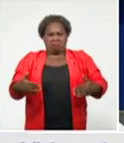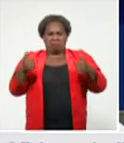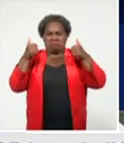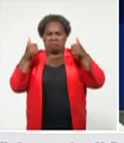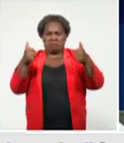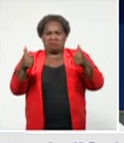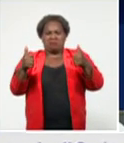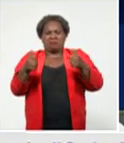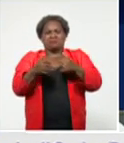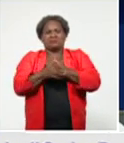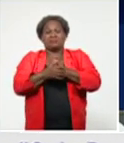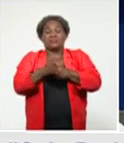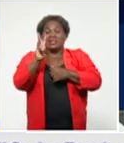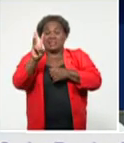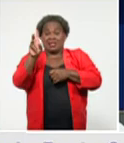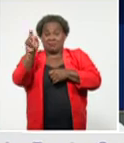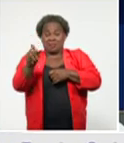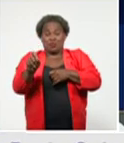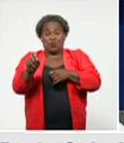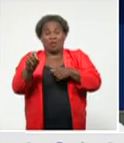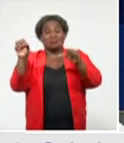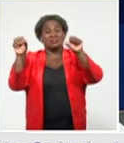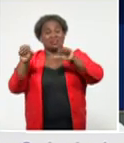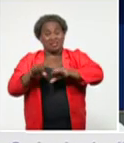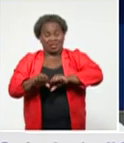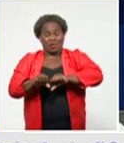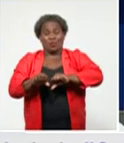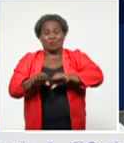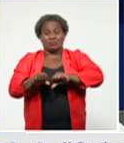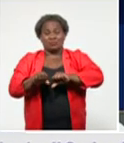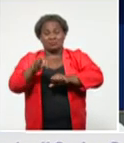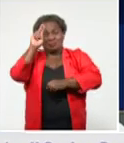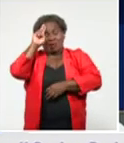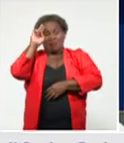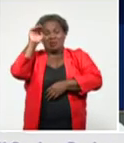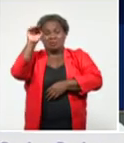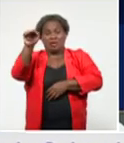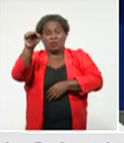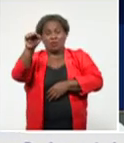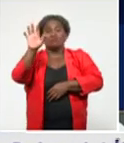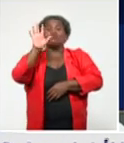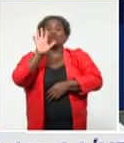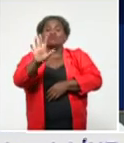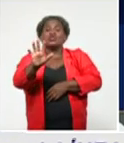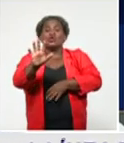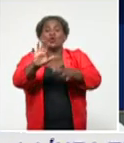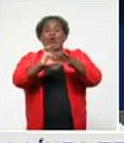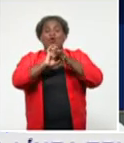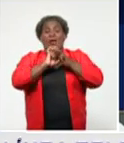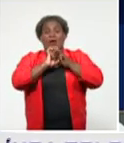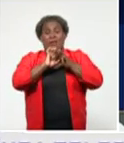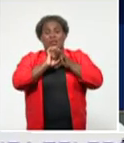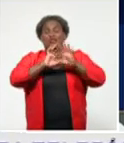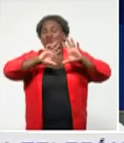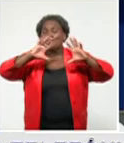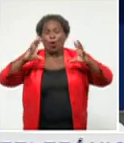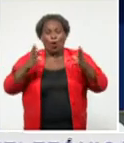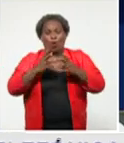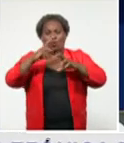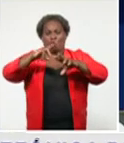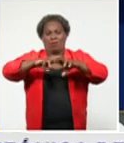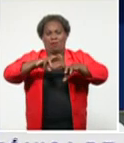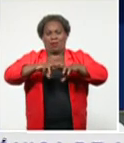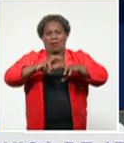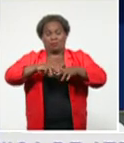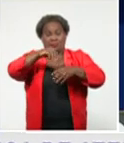Tenemos 3 pacientes críticos ingresados, 5 graves, todos de aquí de La Habana y en los